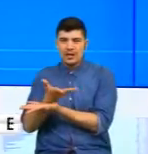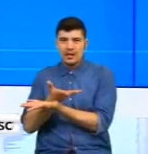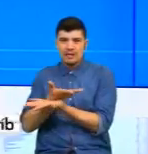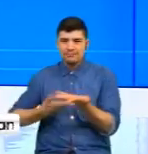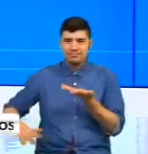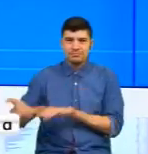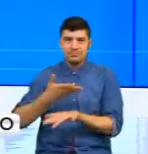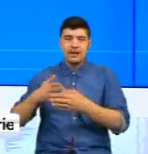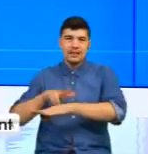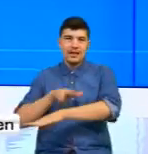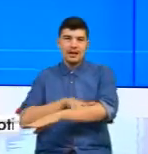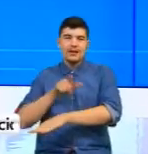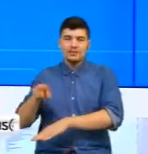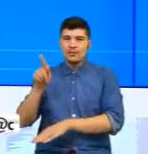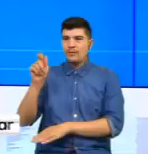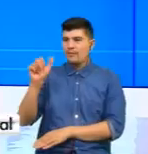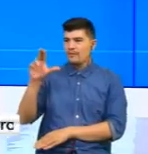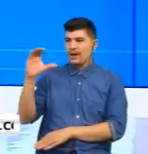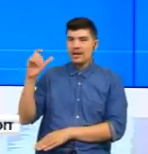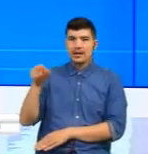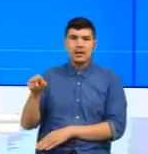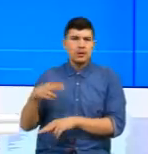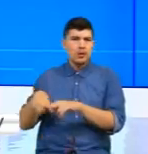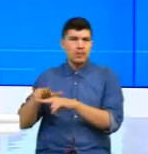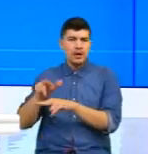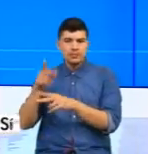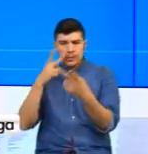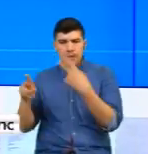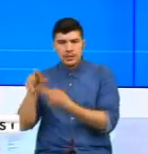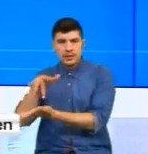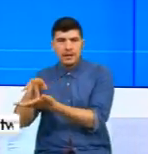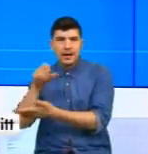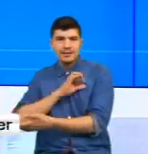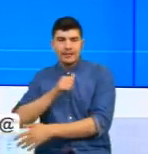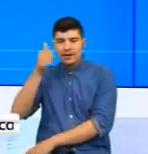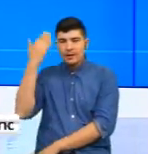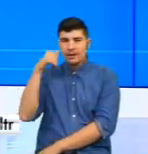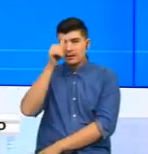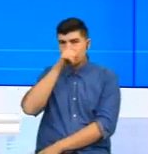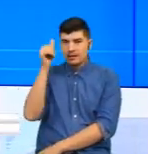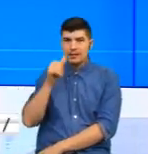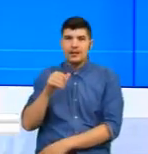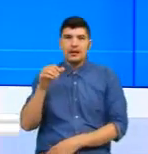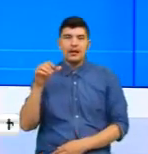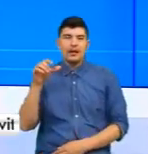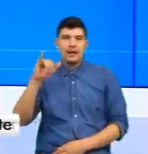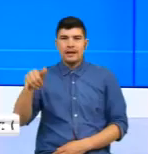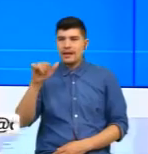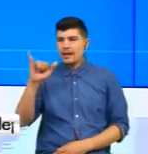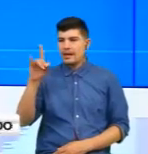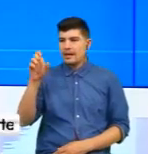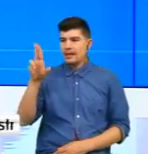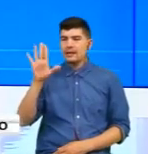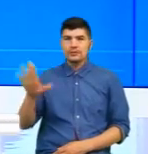zona veredal de transición y normalización en Caño Indio durante este fin de semana. Heider Logato con los detalles. Adelante, Heider, ¿y